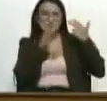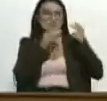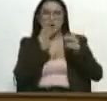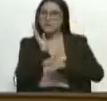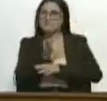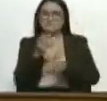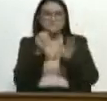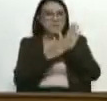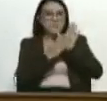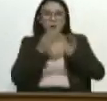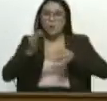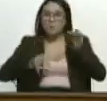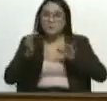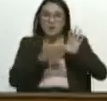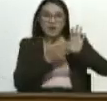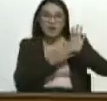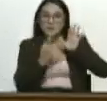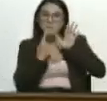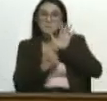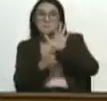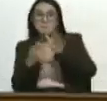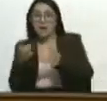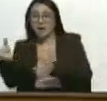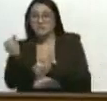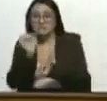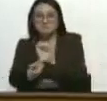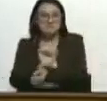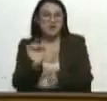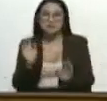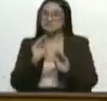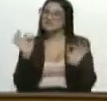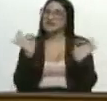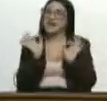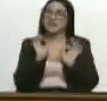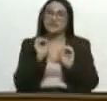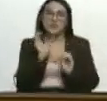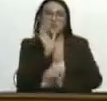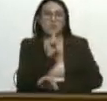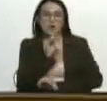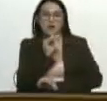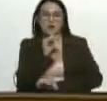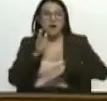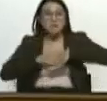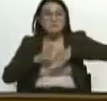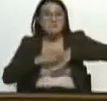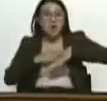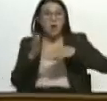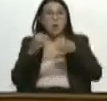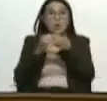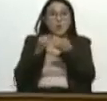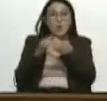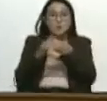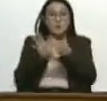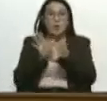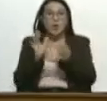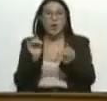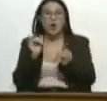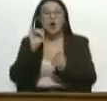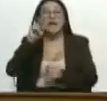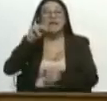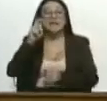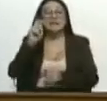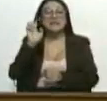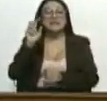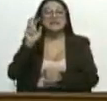de detención, sin siquiera un llamado o una alerta de un organismo denominado Interpol.